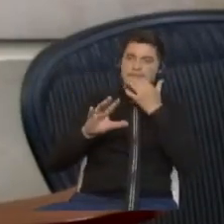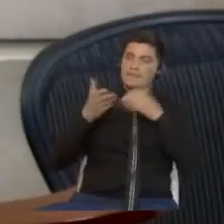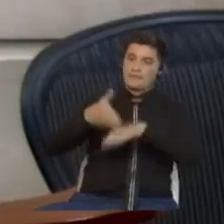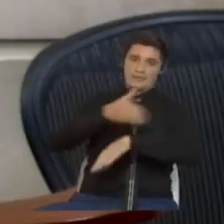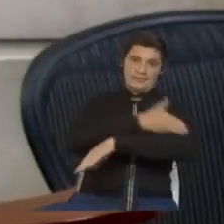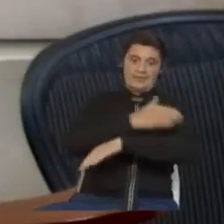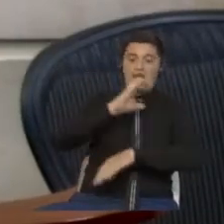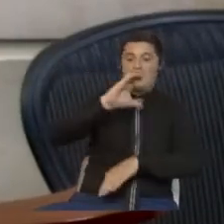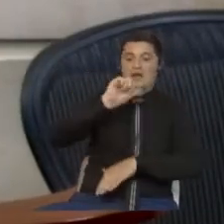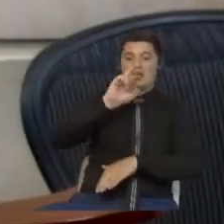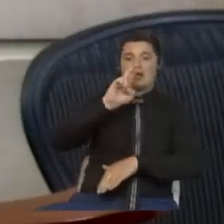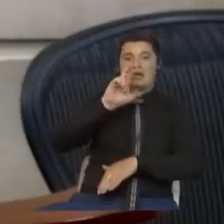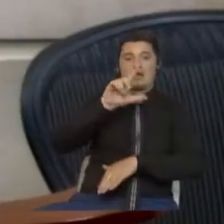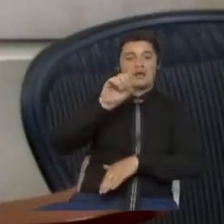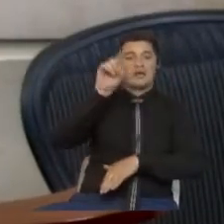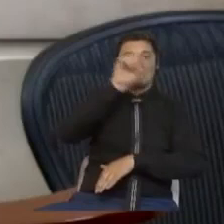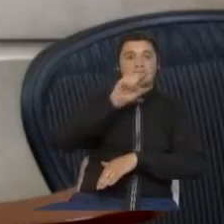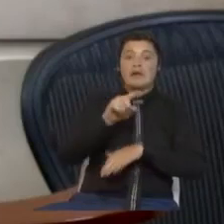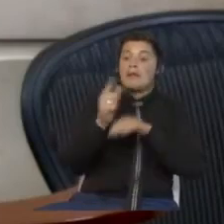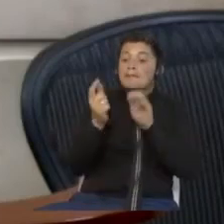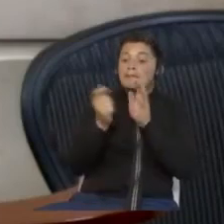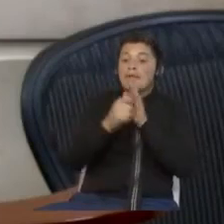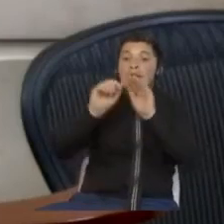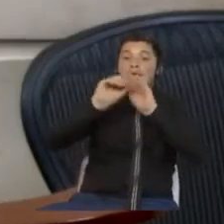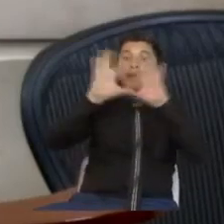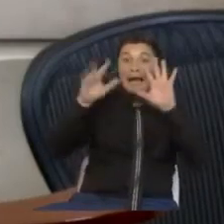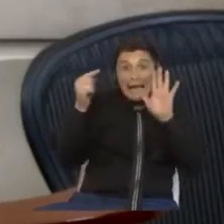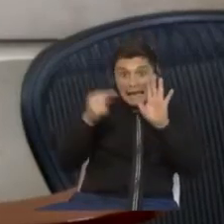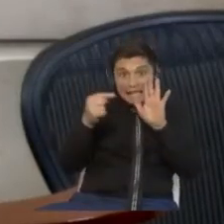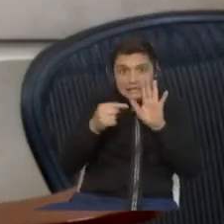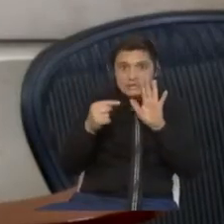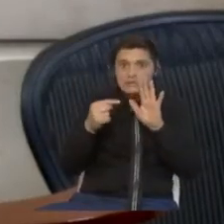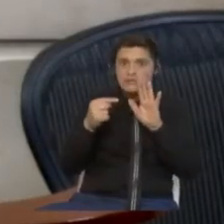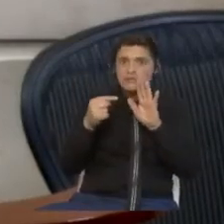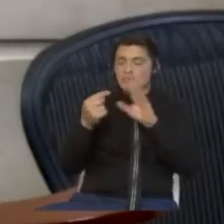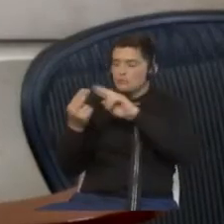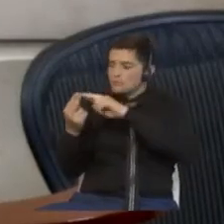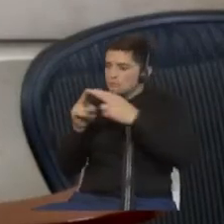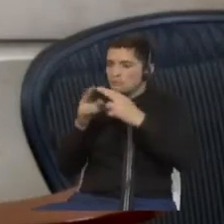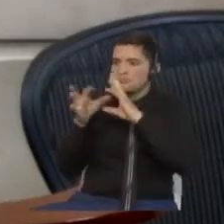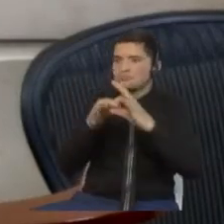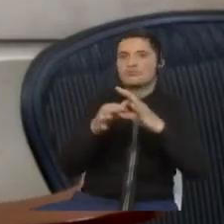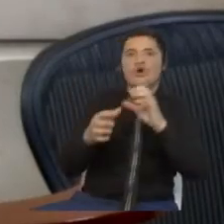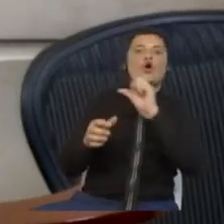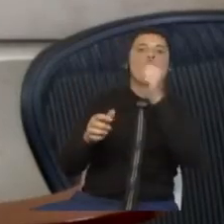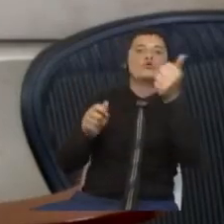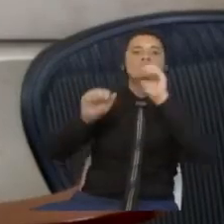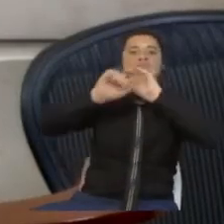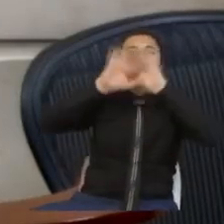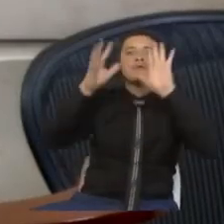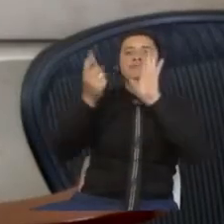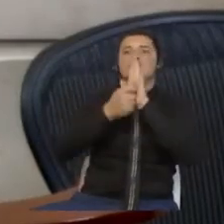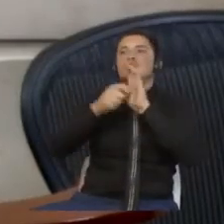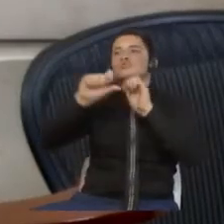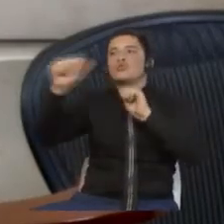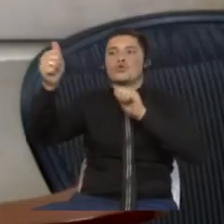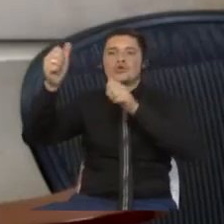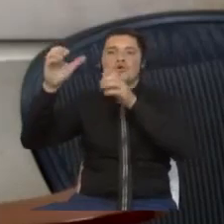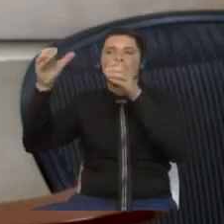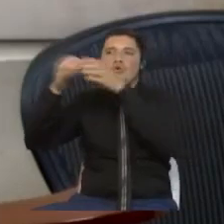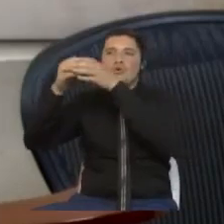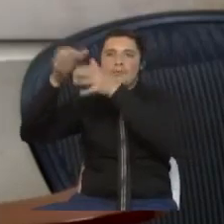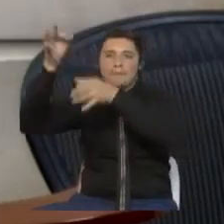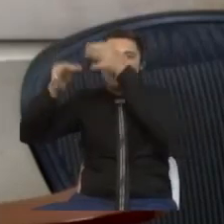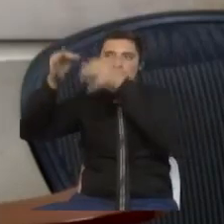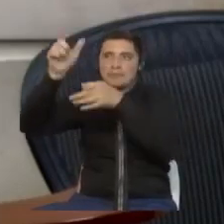abraham esa aclaración motivó otra apreciación del magistrado